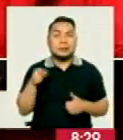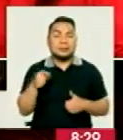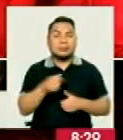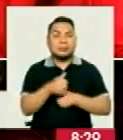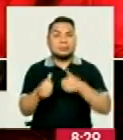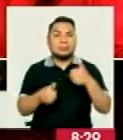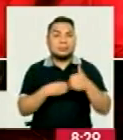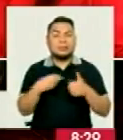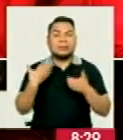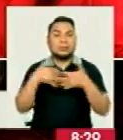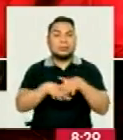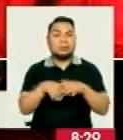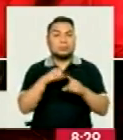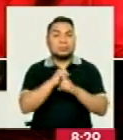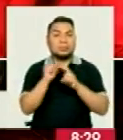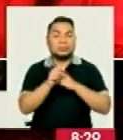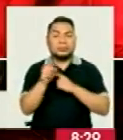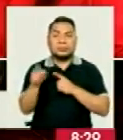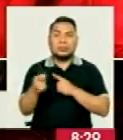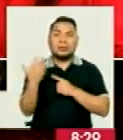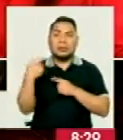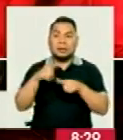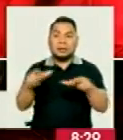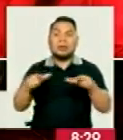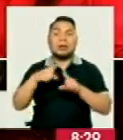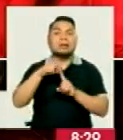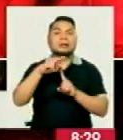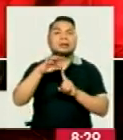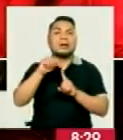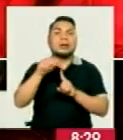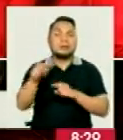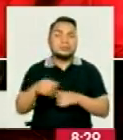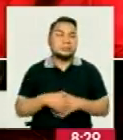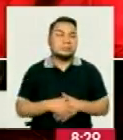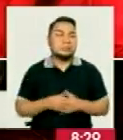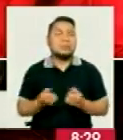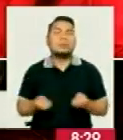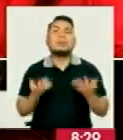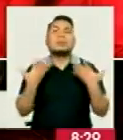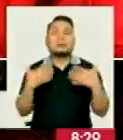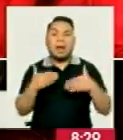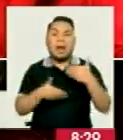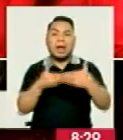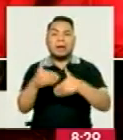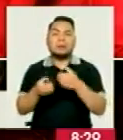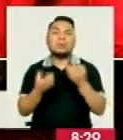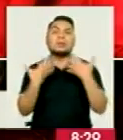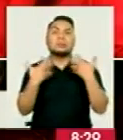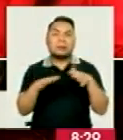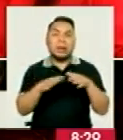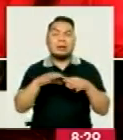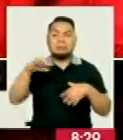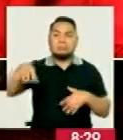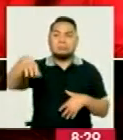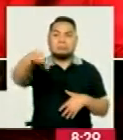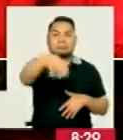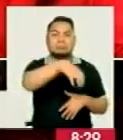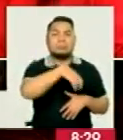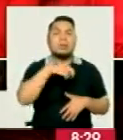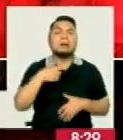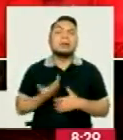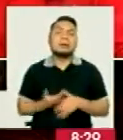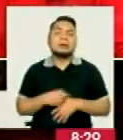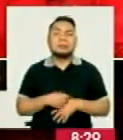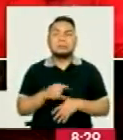de Inclusión Social en el lago Titicaca. Es decir, ¿cuánto hemos avanzado en ello? ¿Cuántas plataformas tenemos y